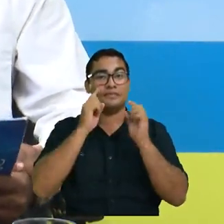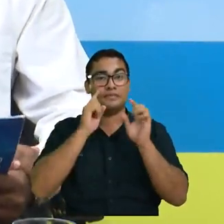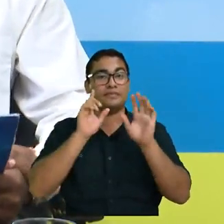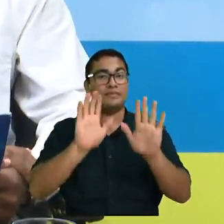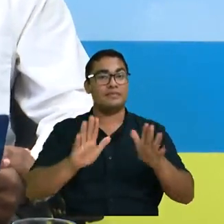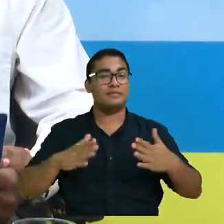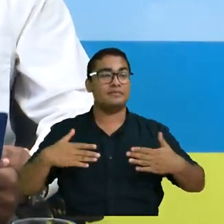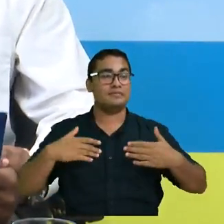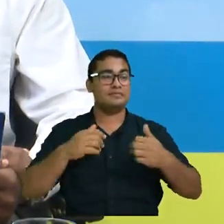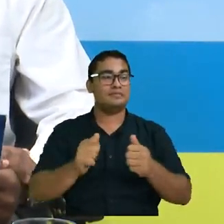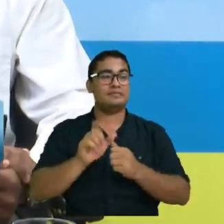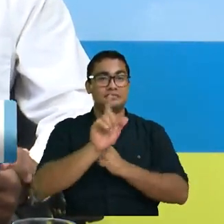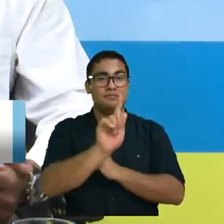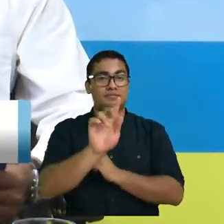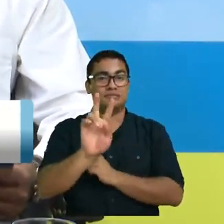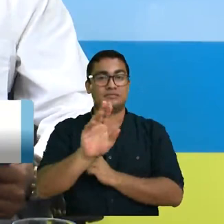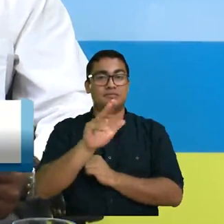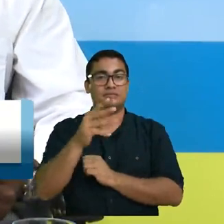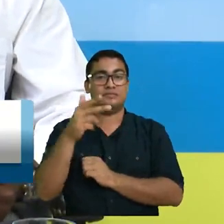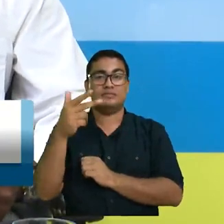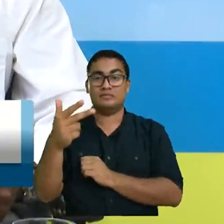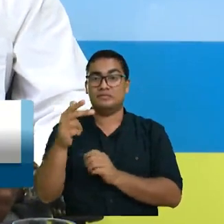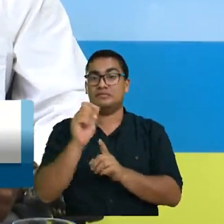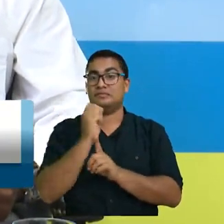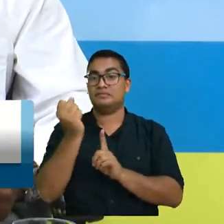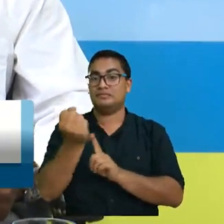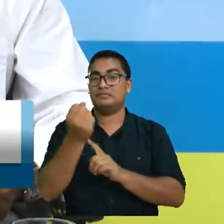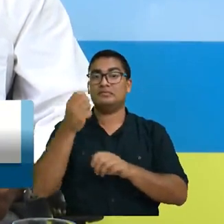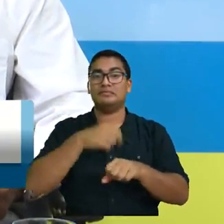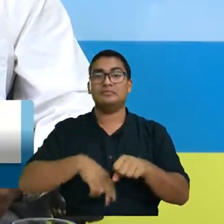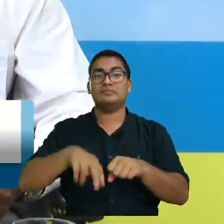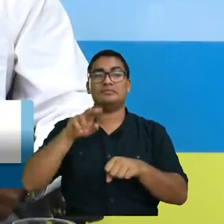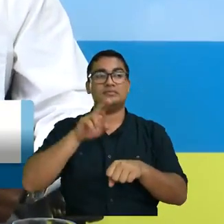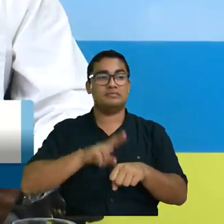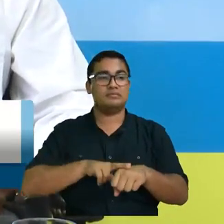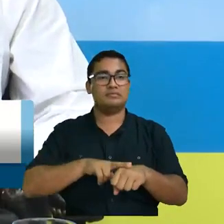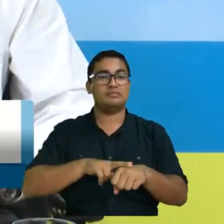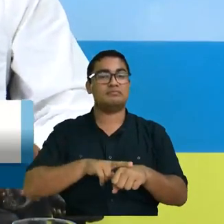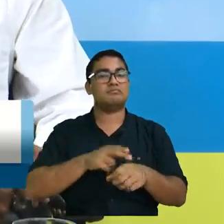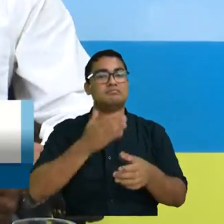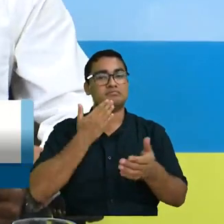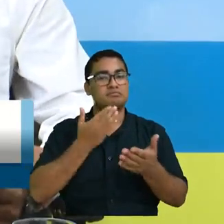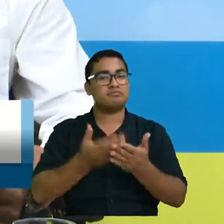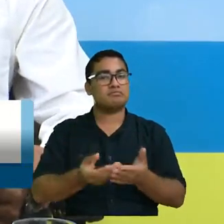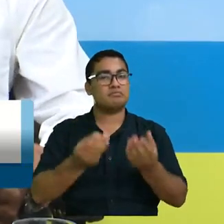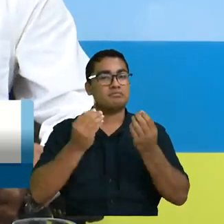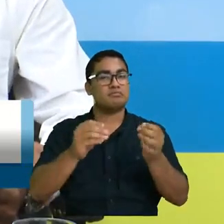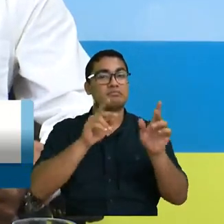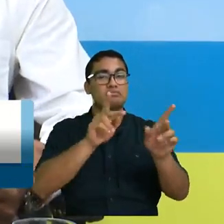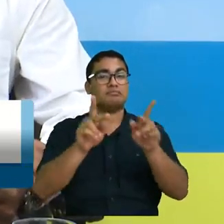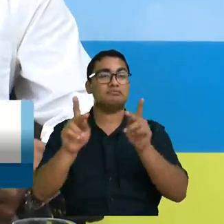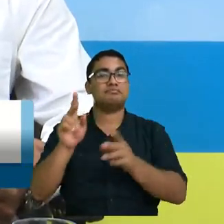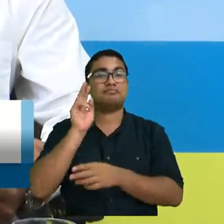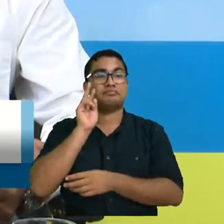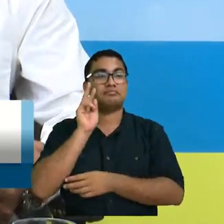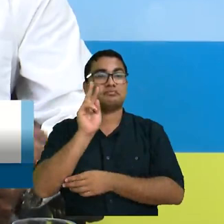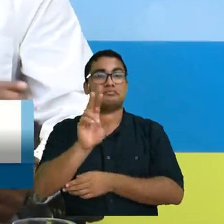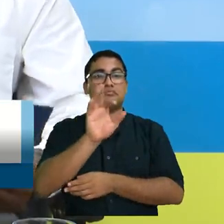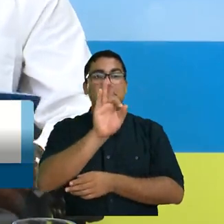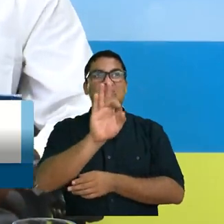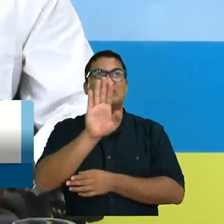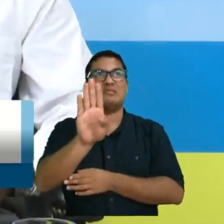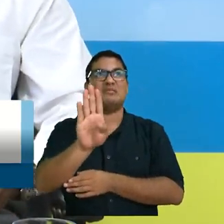a través de la frecuencia del canal 98, el canal de la Asamblea Nacional. Gracias a quienes nos ven siempre en la red social de